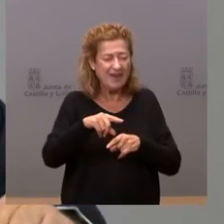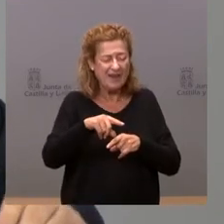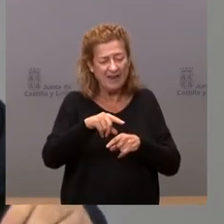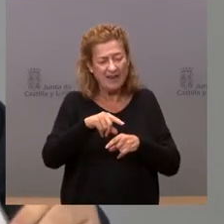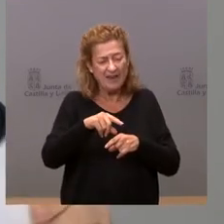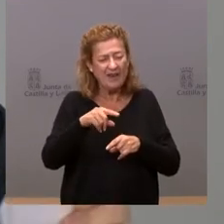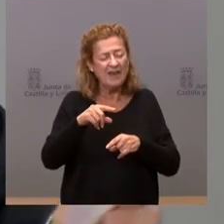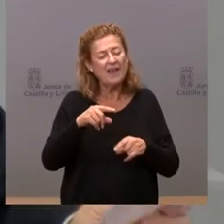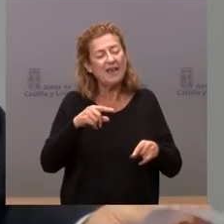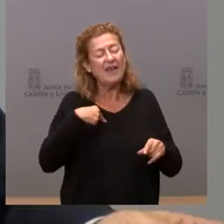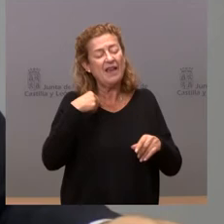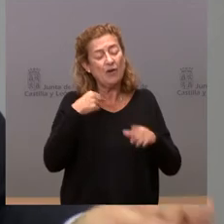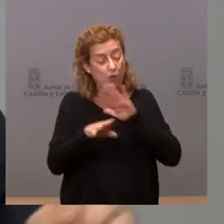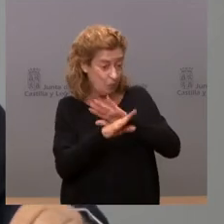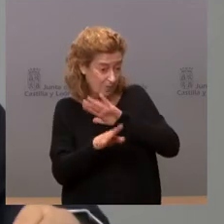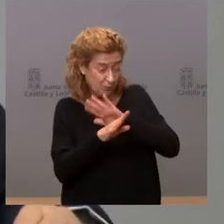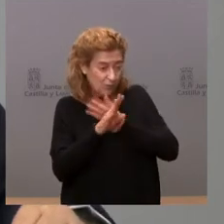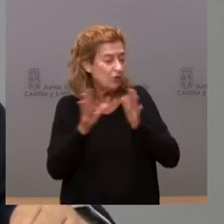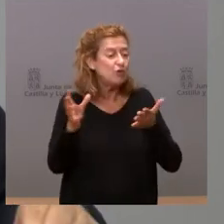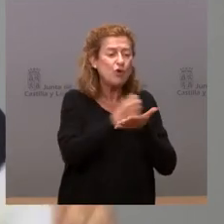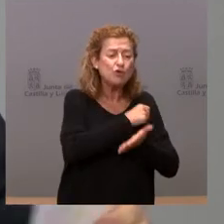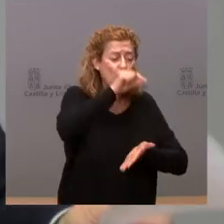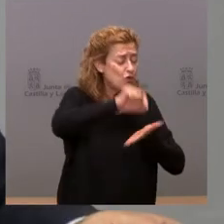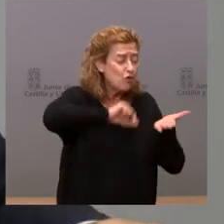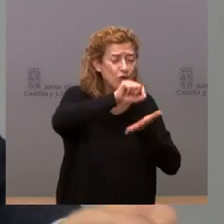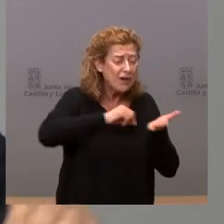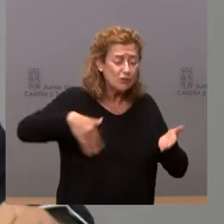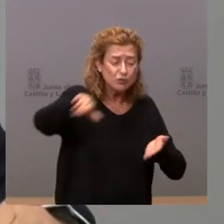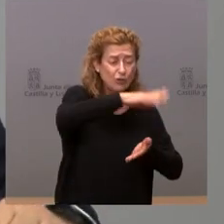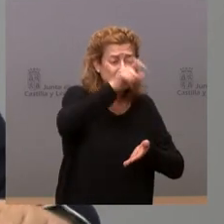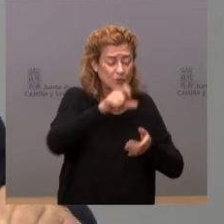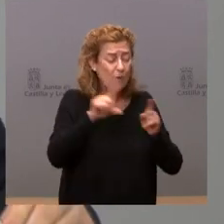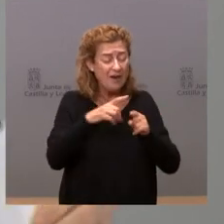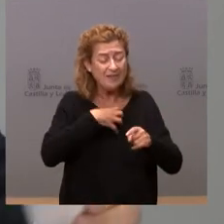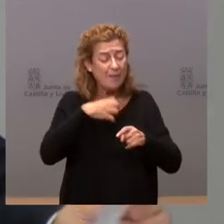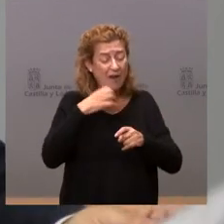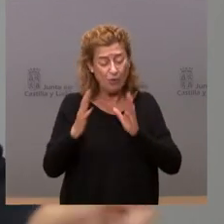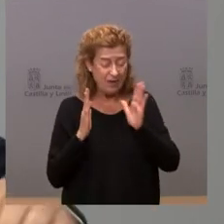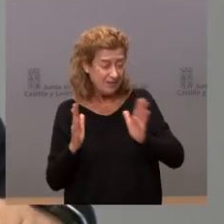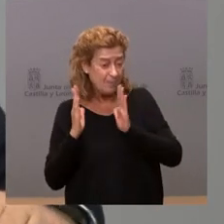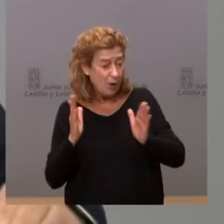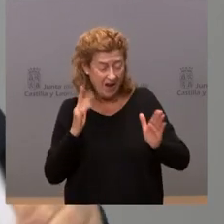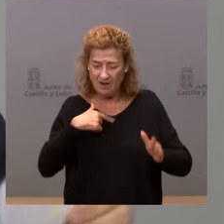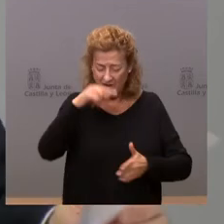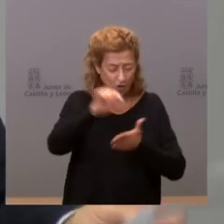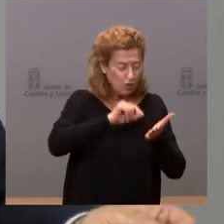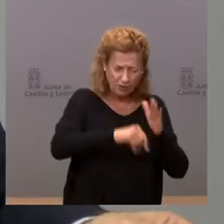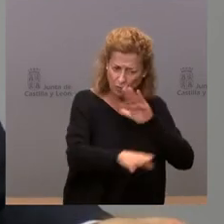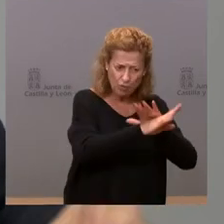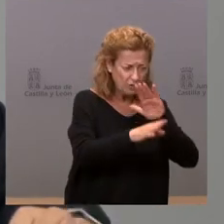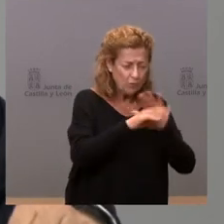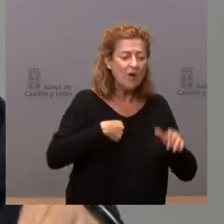hemos mantenido todo la contratación de todo el personal eventual y hemos la orden de que ningún una persona se